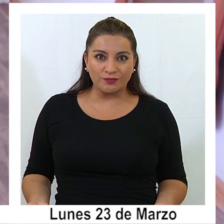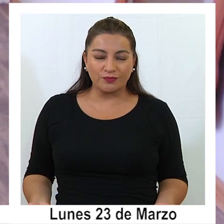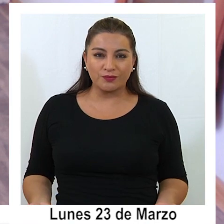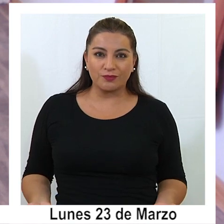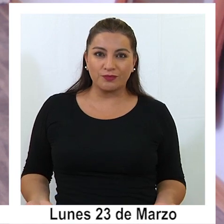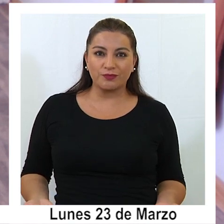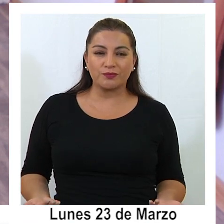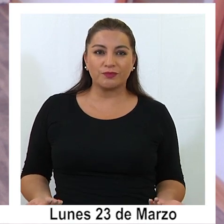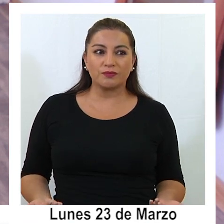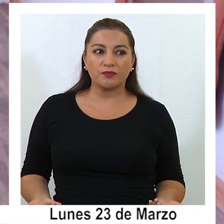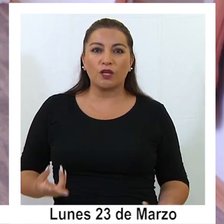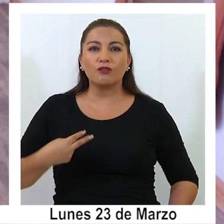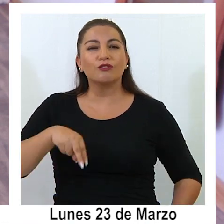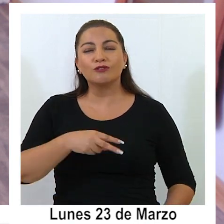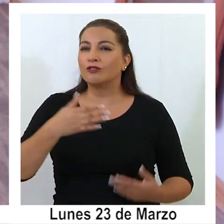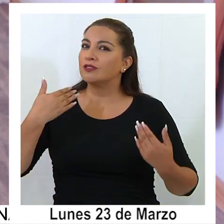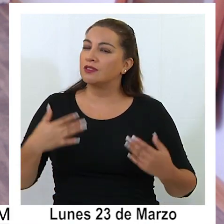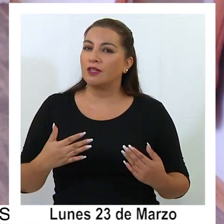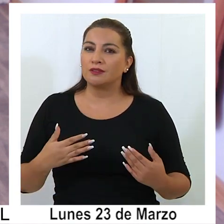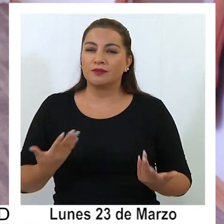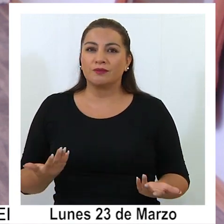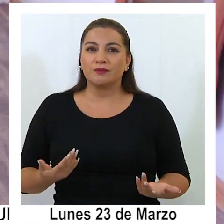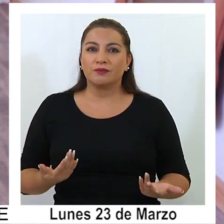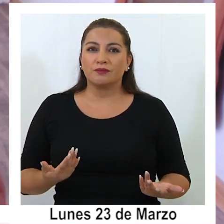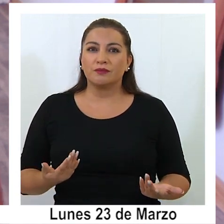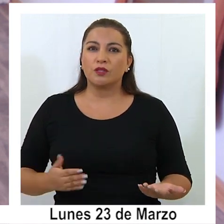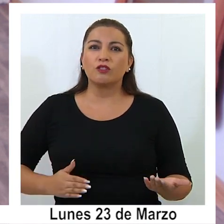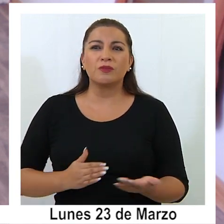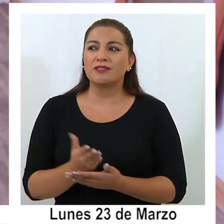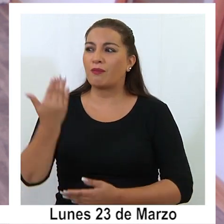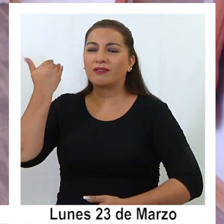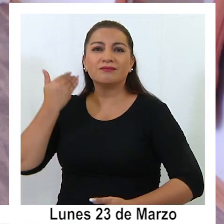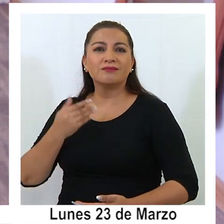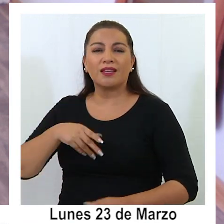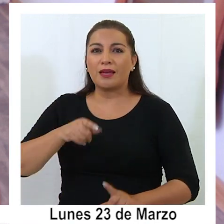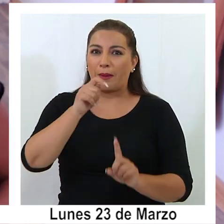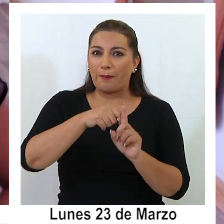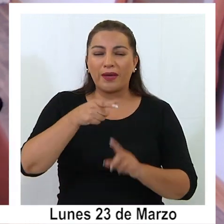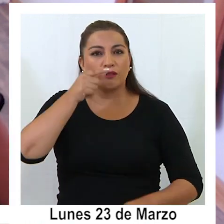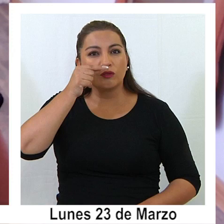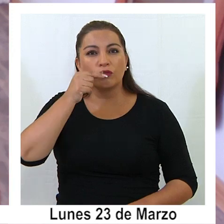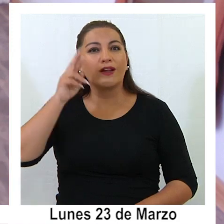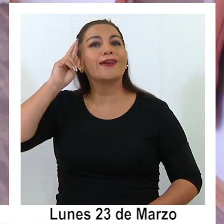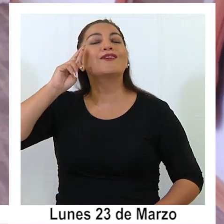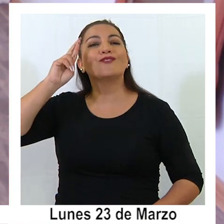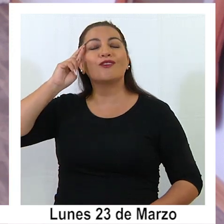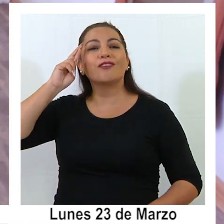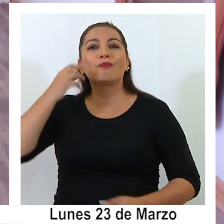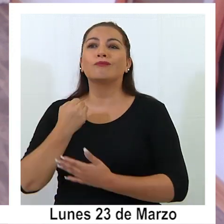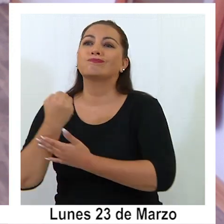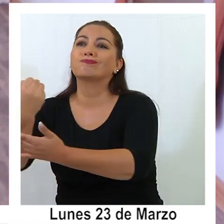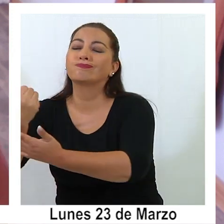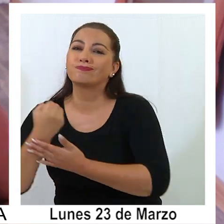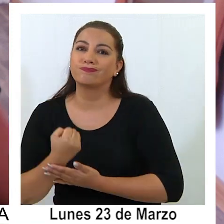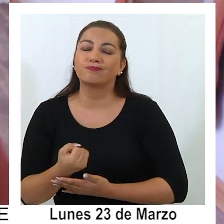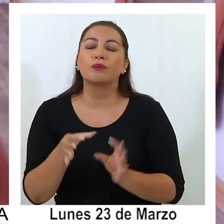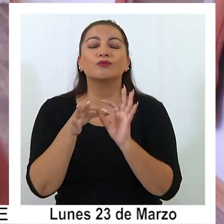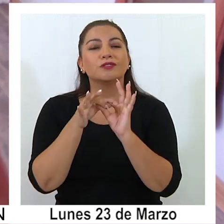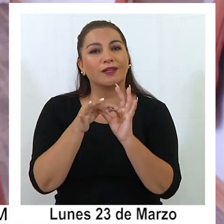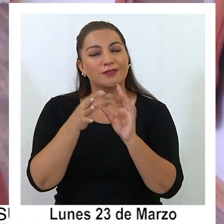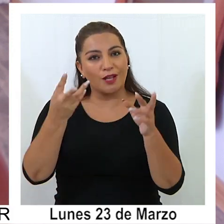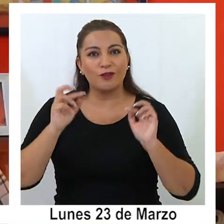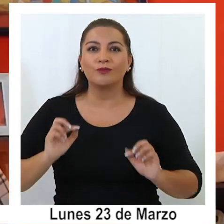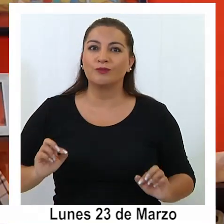el que, habiendo nosotros ya unido desde octubre, ¿no? Recordemos esa solidaridad y actuemos de acuerdo a ello. Así que muchas gracias